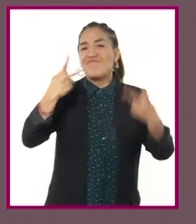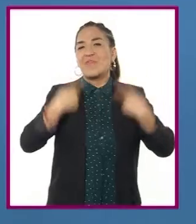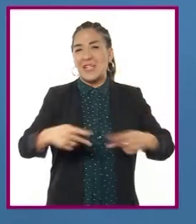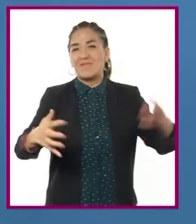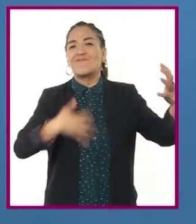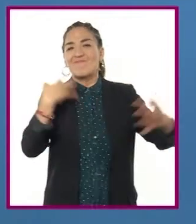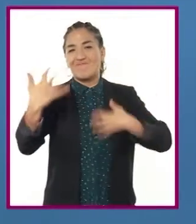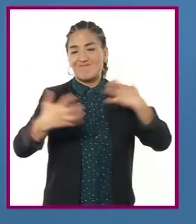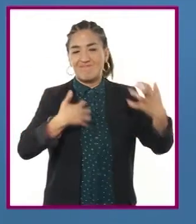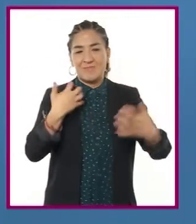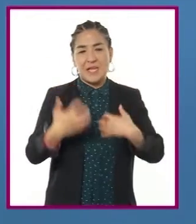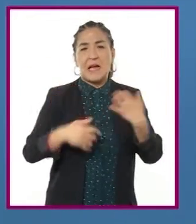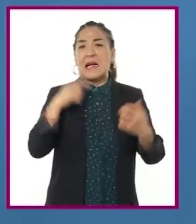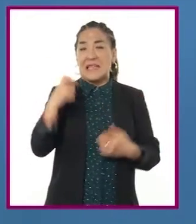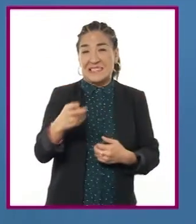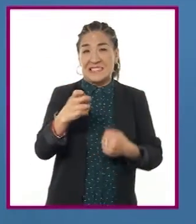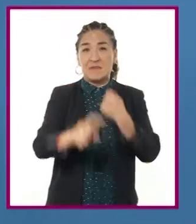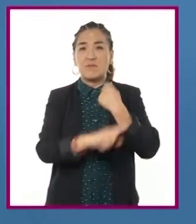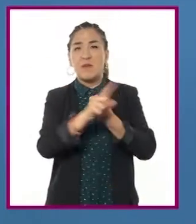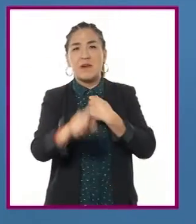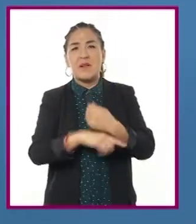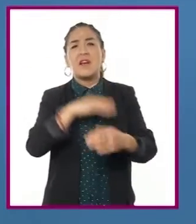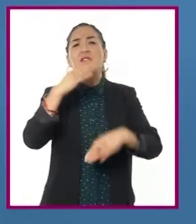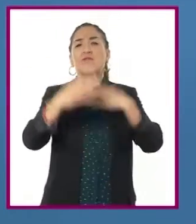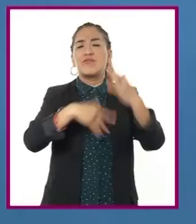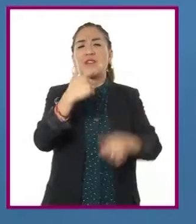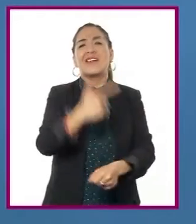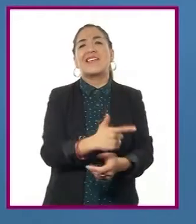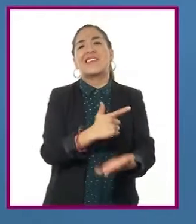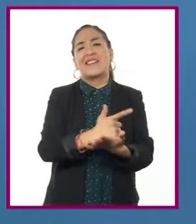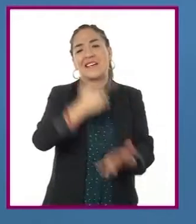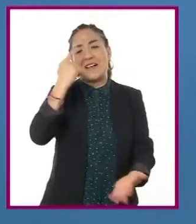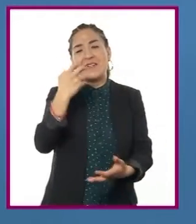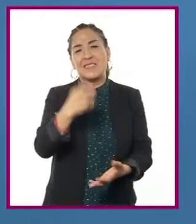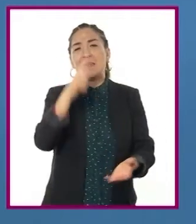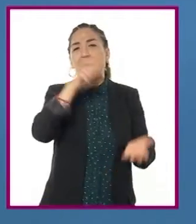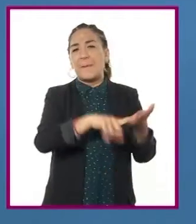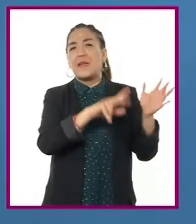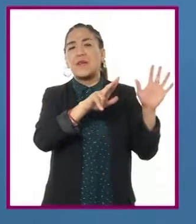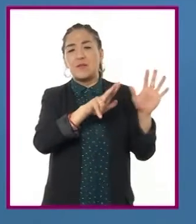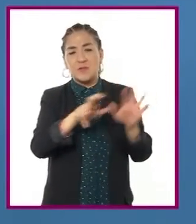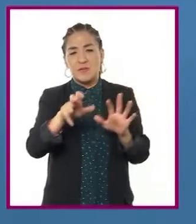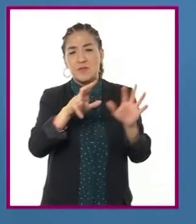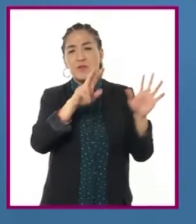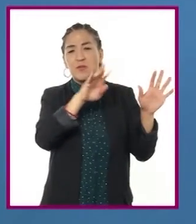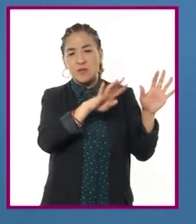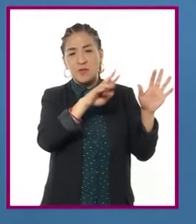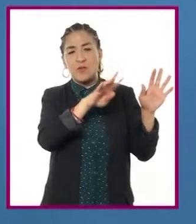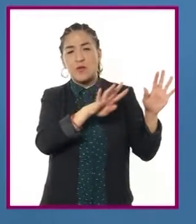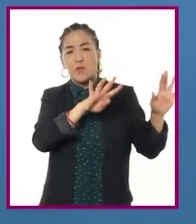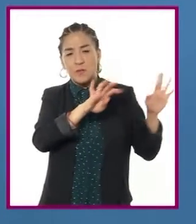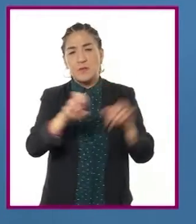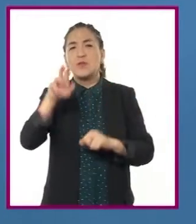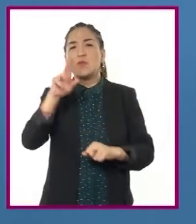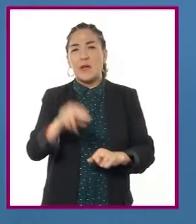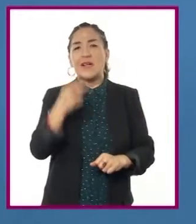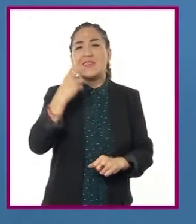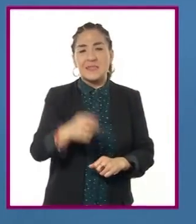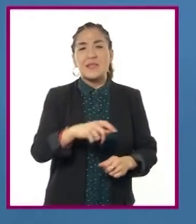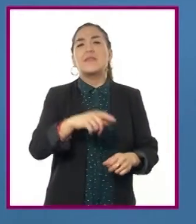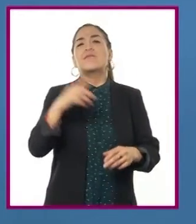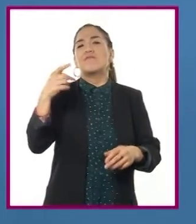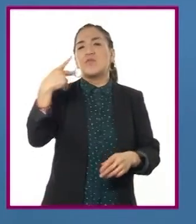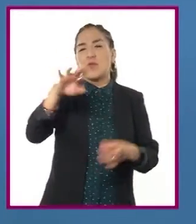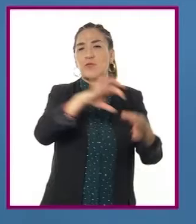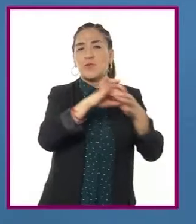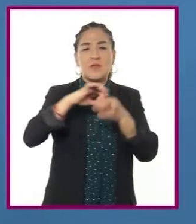población. Esta situación se agravó en la década de 1980 y profundizó la crisis de la URSS y de